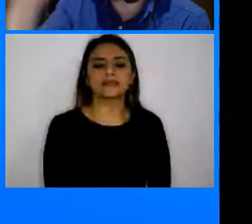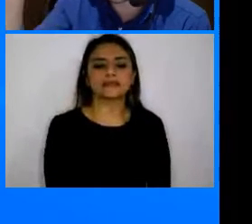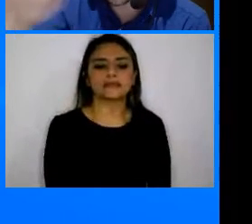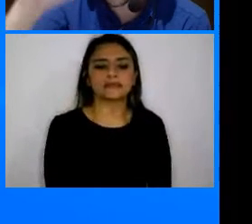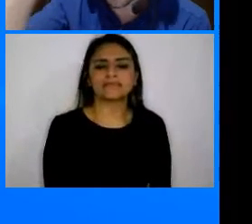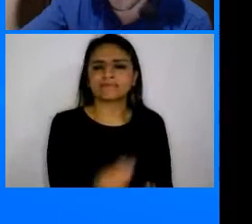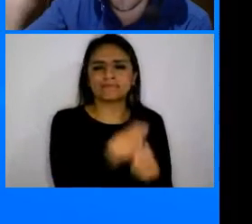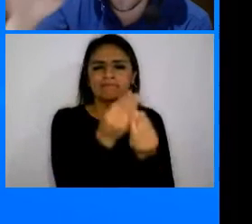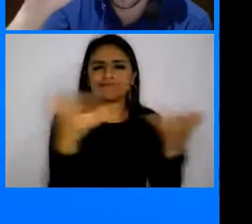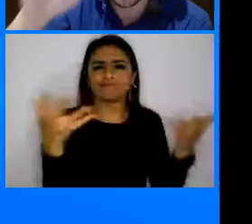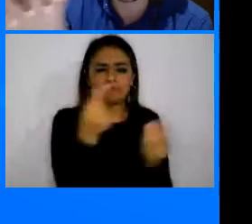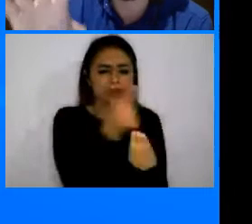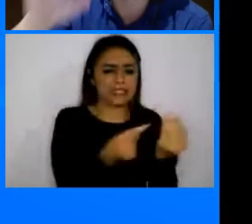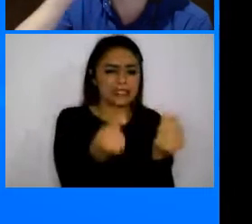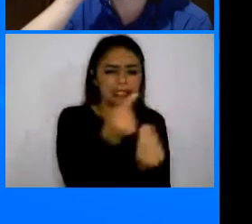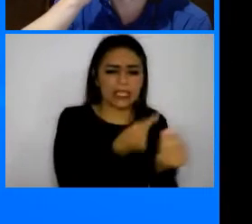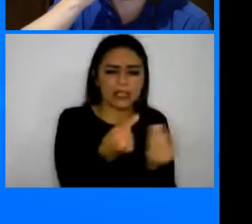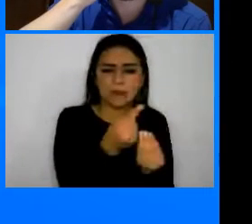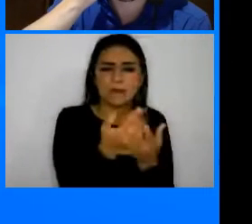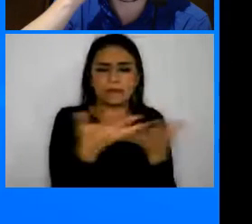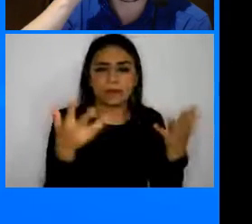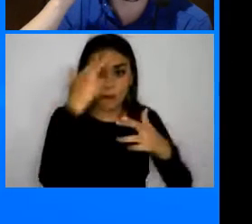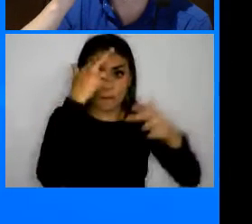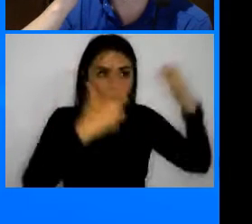fin, diseñadores gráficos, etcétera.